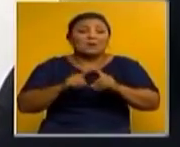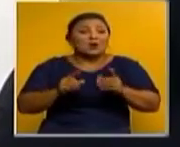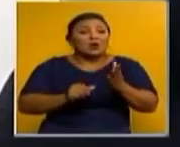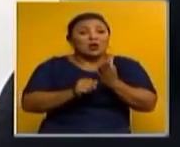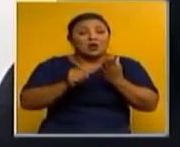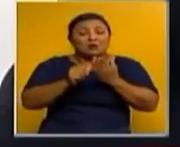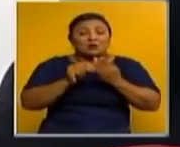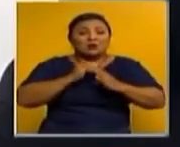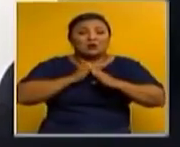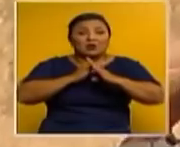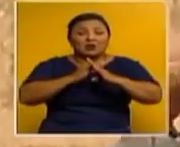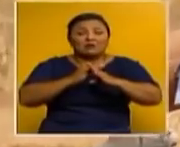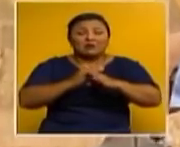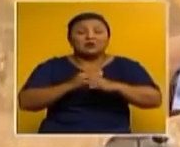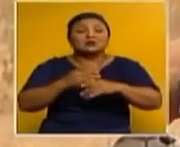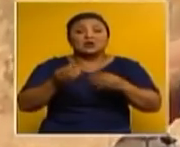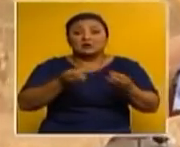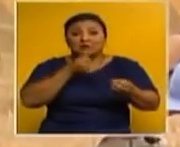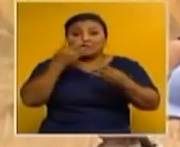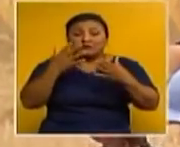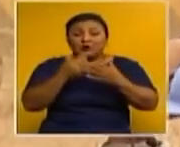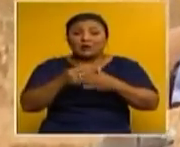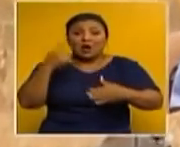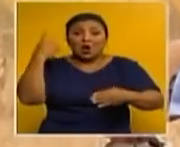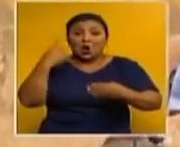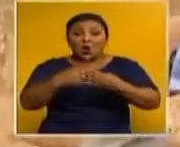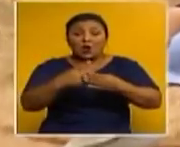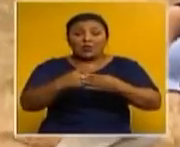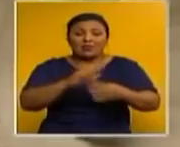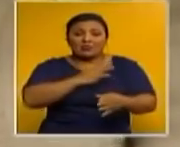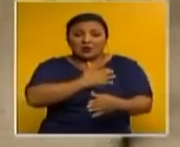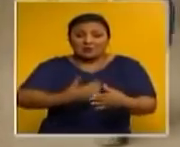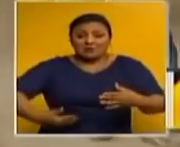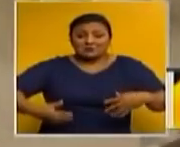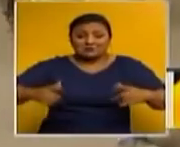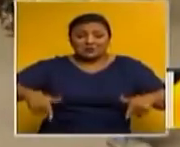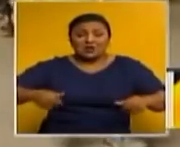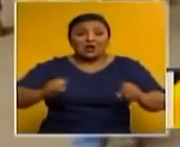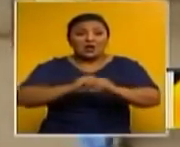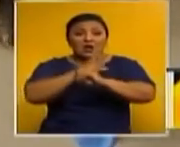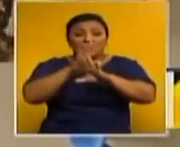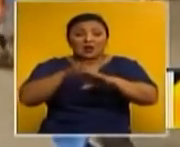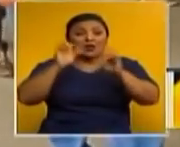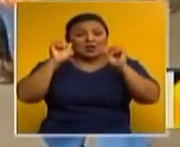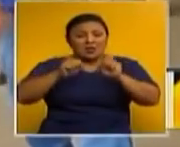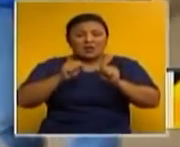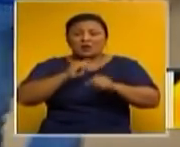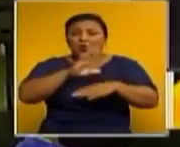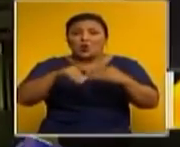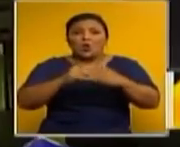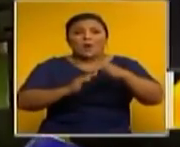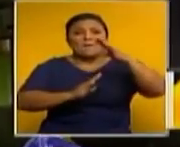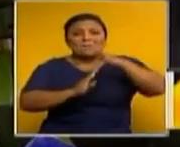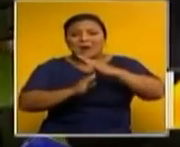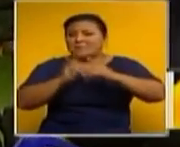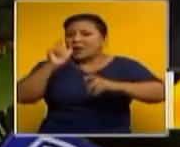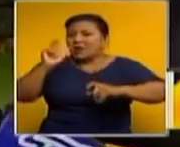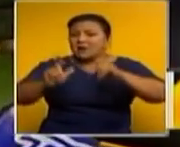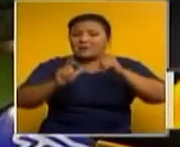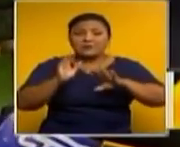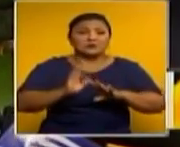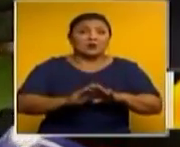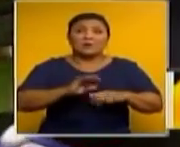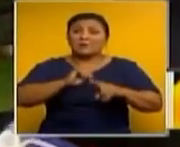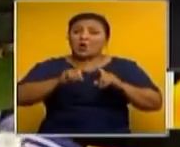Defensa expresa que la orden que tienen del presidente de la República es clara: devolver la paz a los ciudadanos. No, estas son las